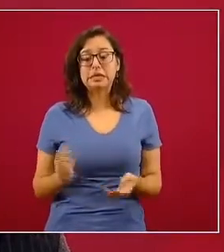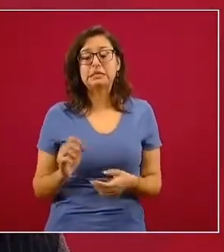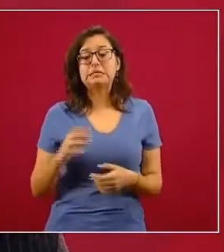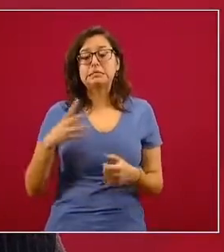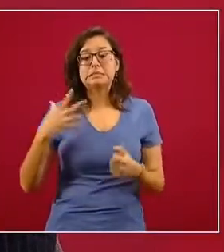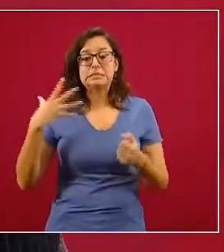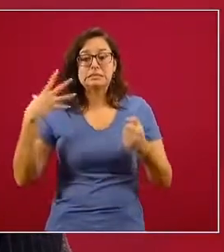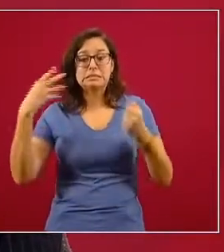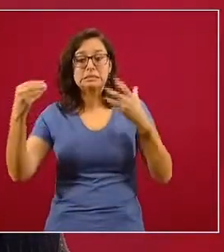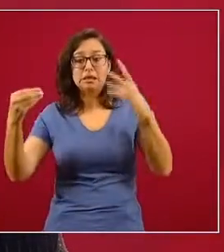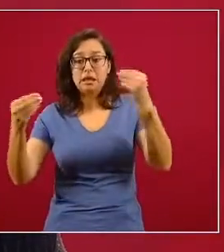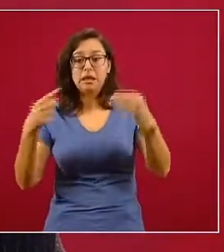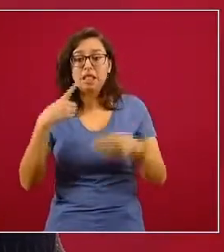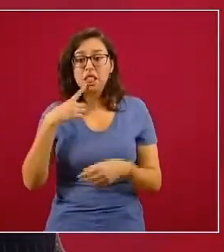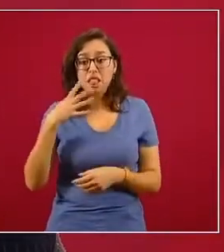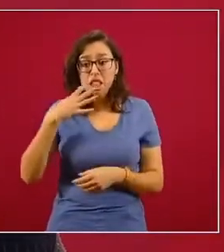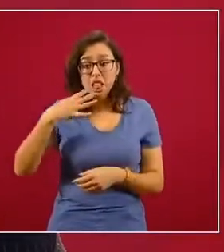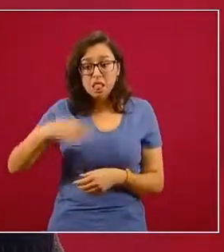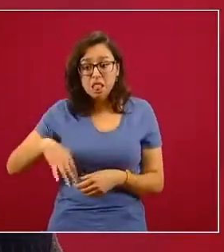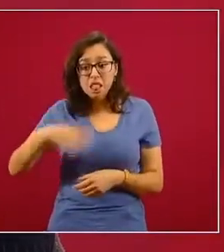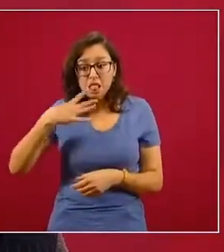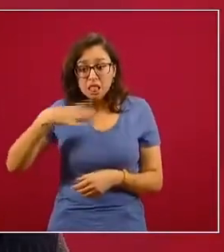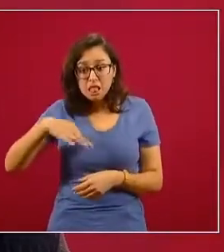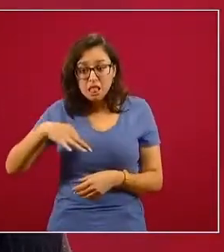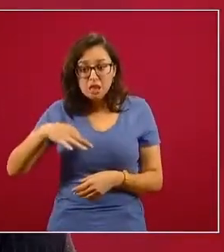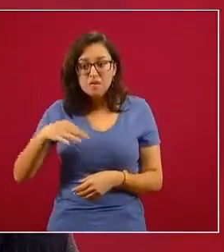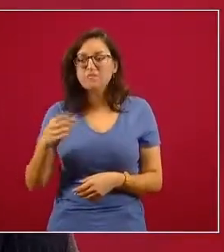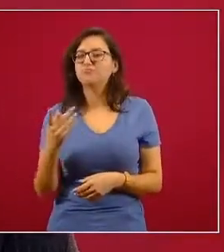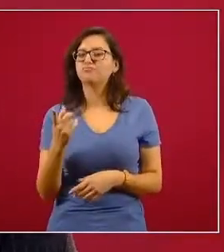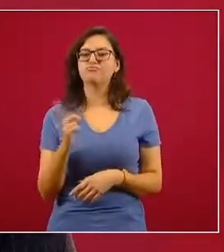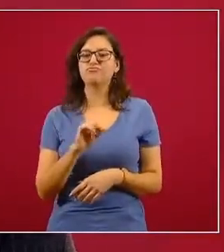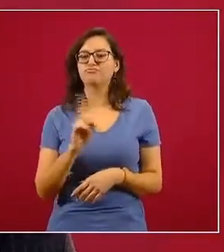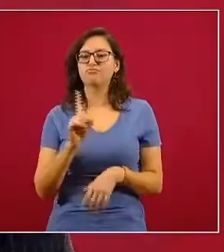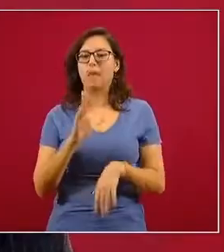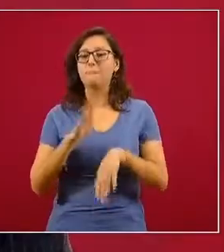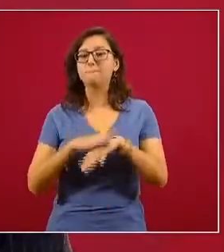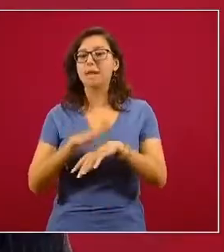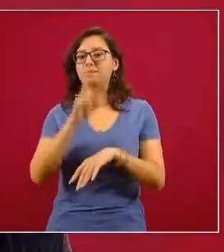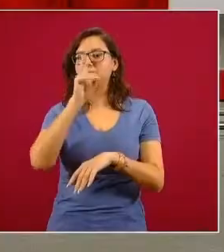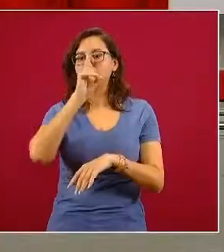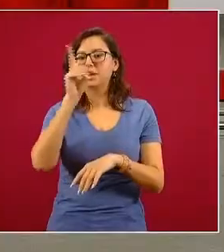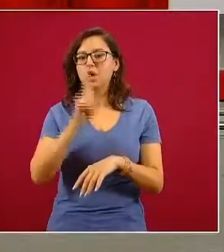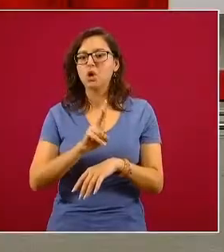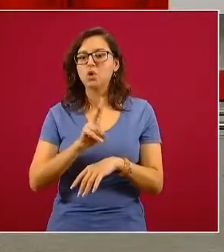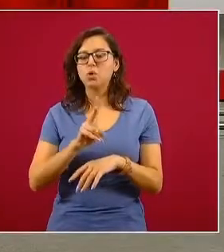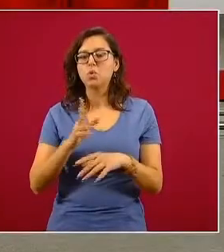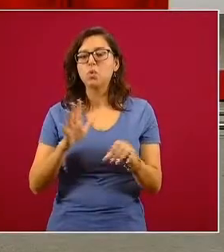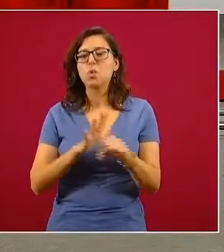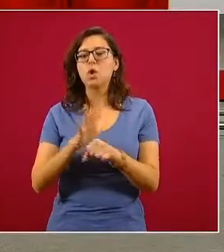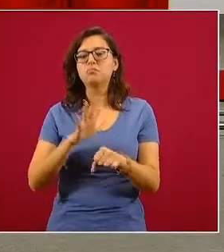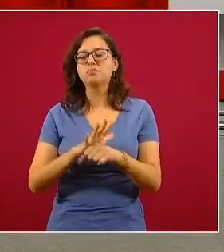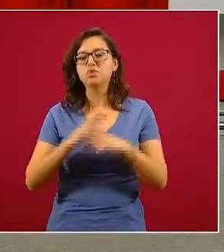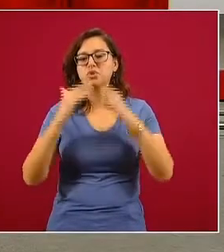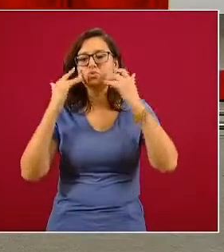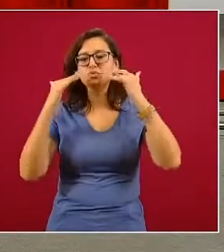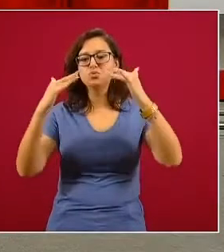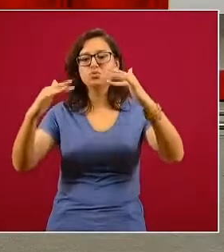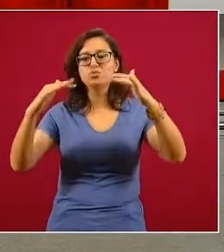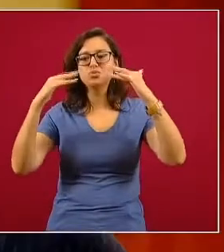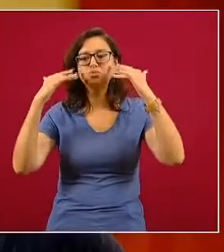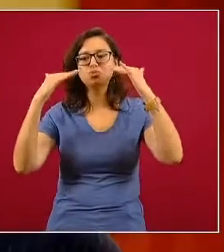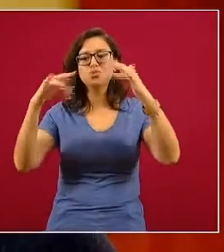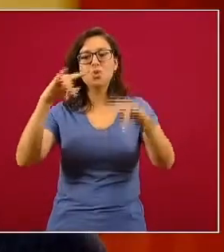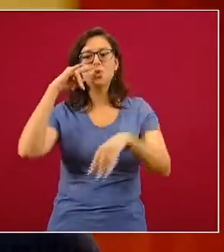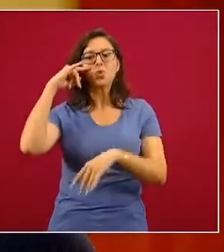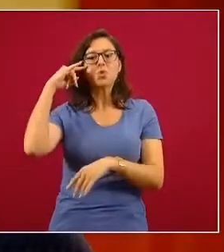no son de saliva solamente. Es más alta la carga viral en los otros componentes que no son saliva, que son